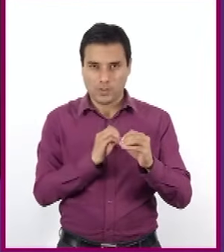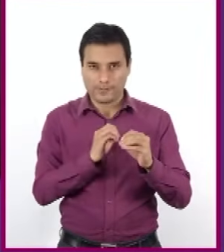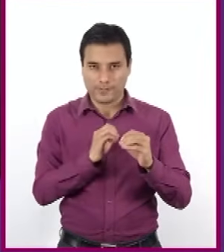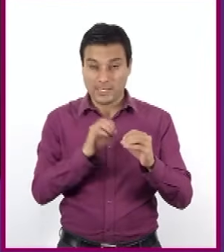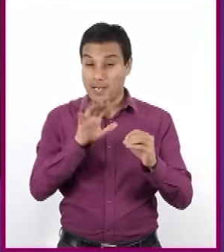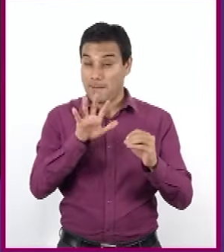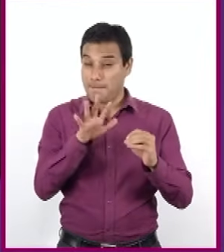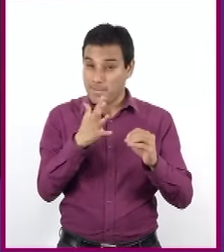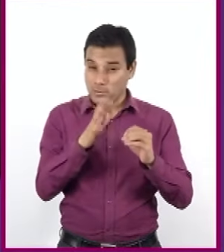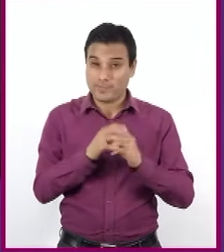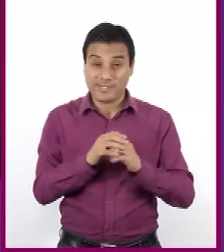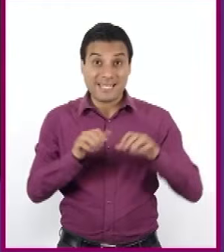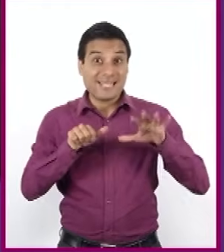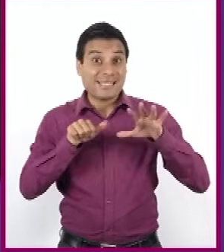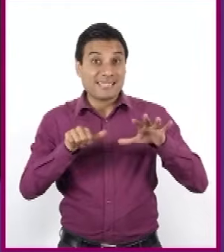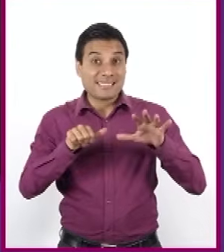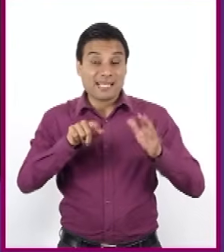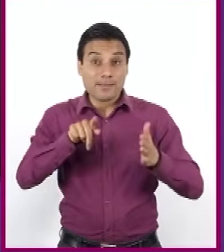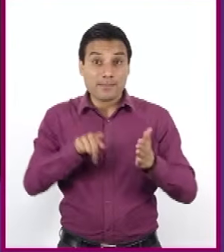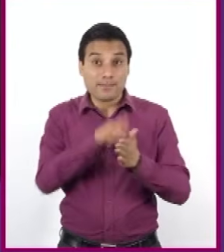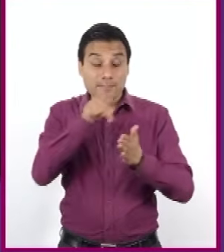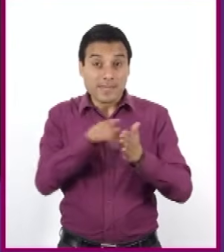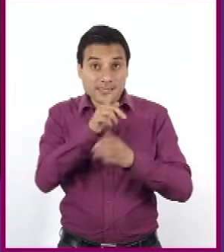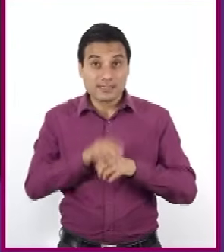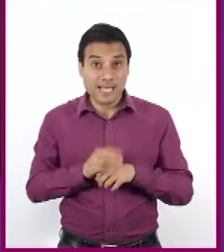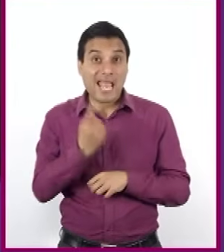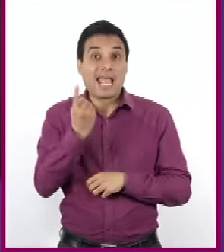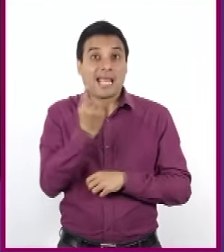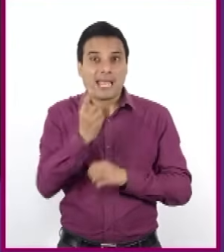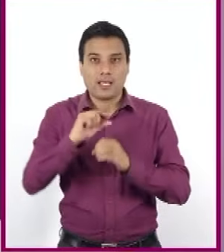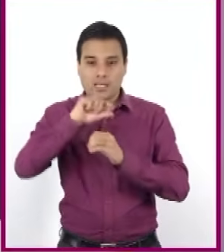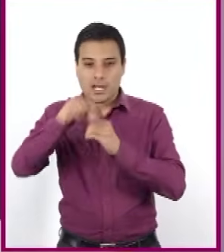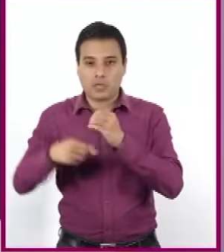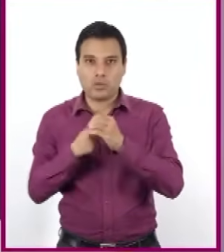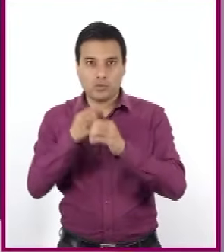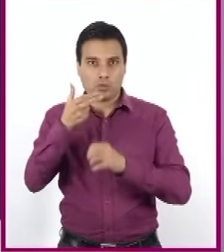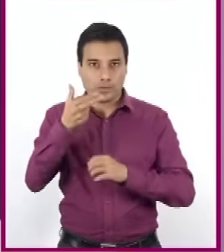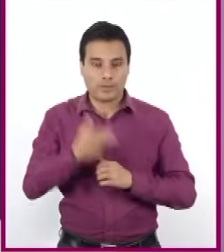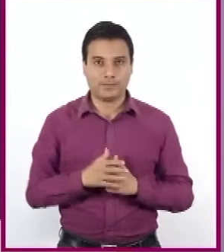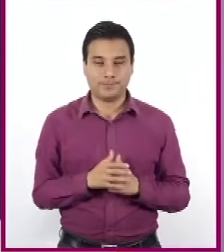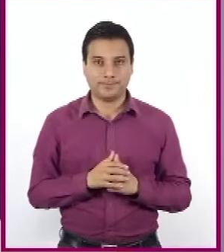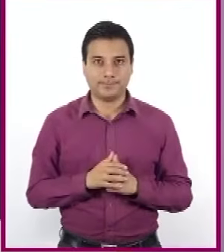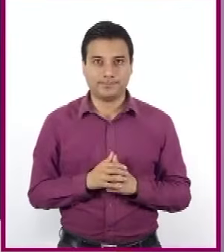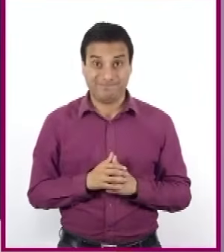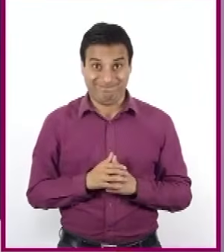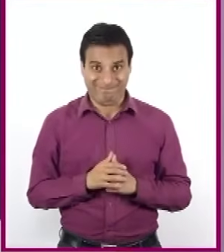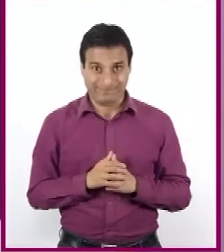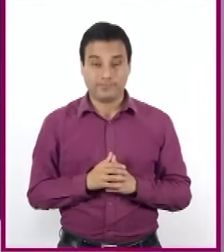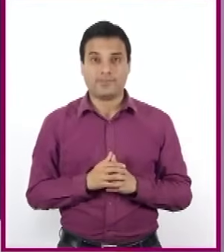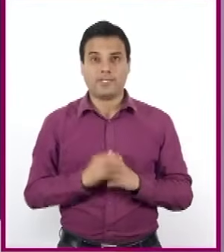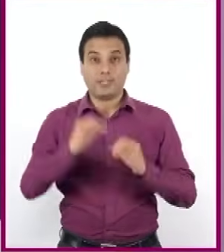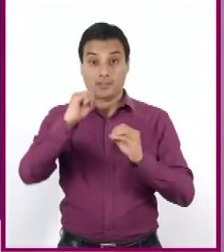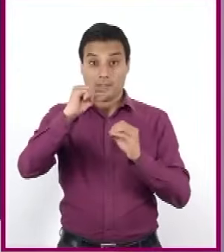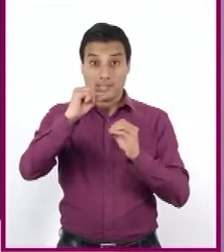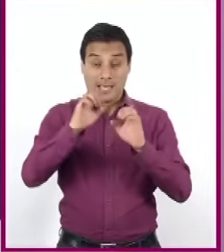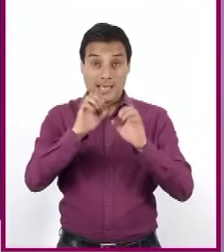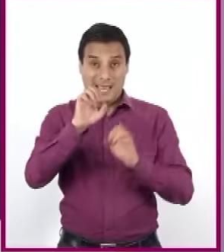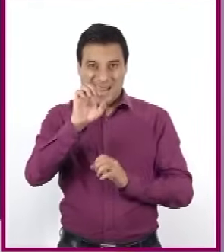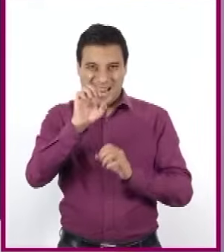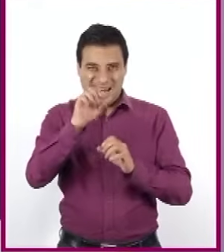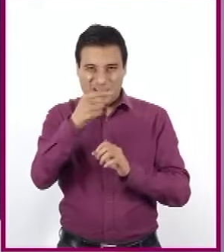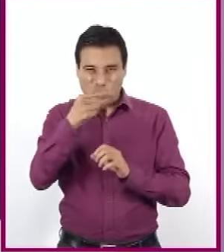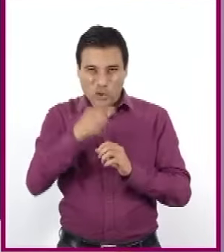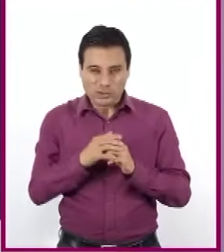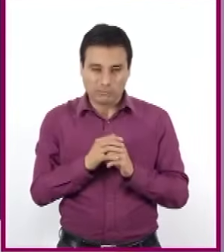aproximadamente 16 veces mayor que la masa de un átomo de hidrógeno. Los electrones no se toman en cuenta, puesto que